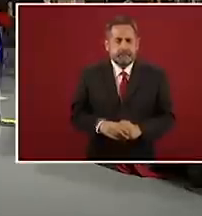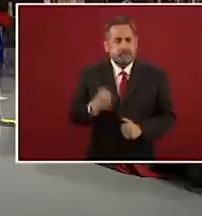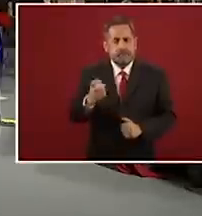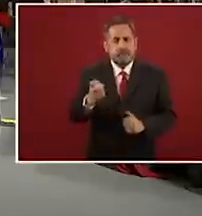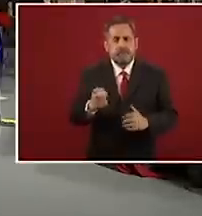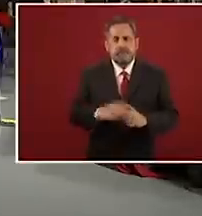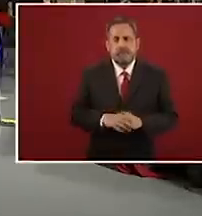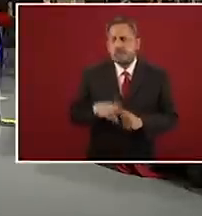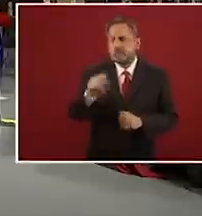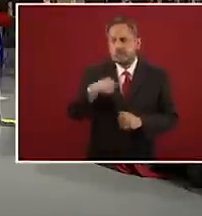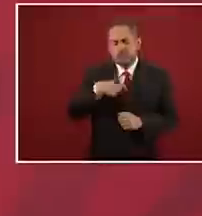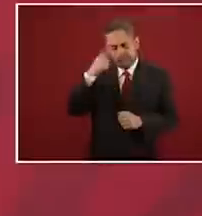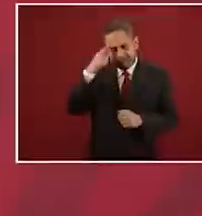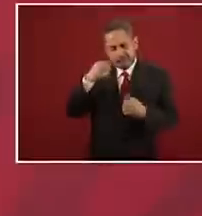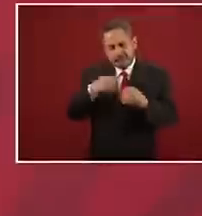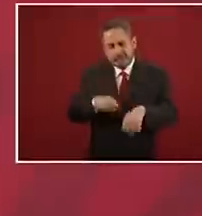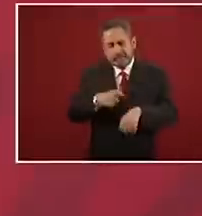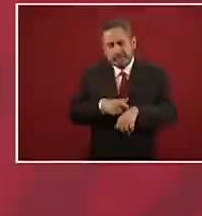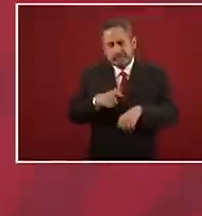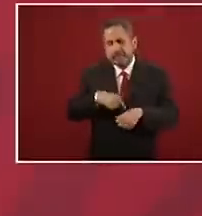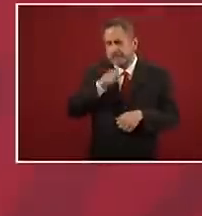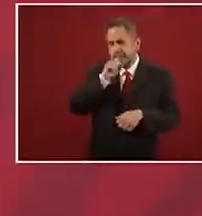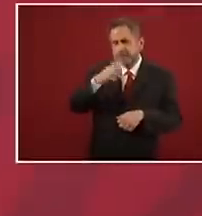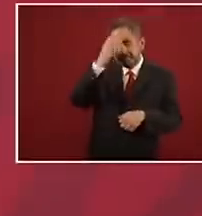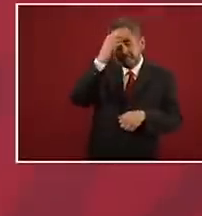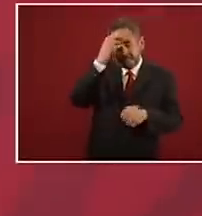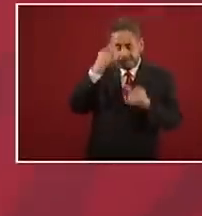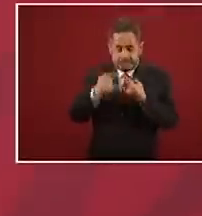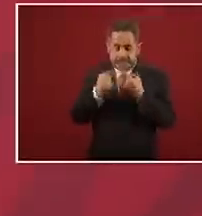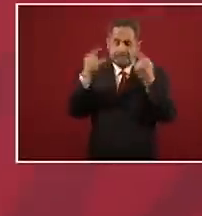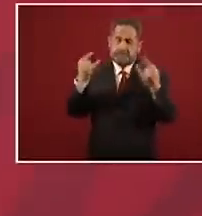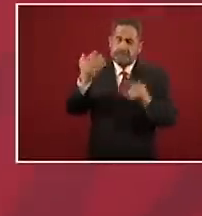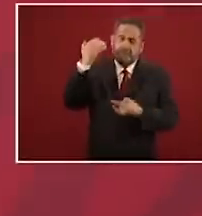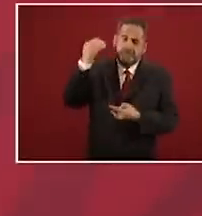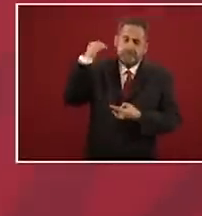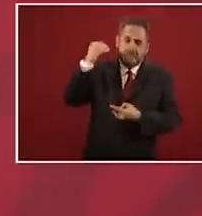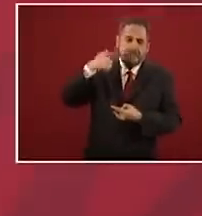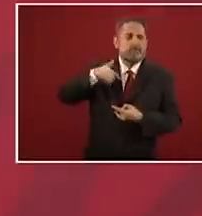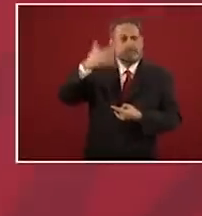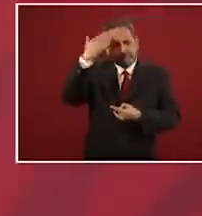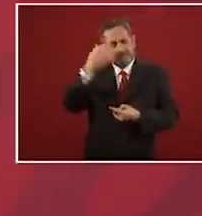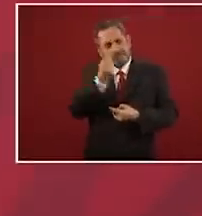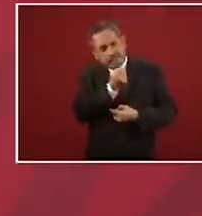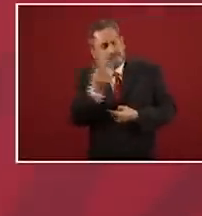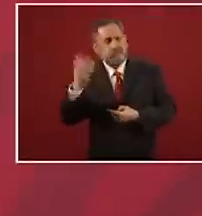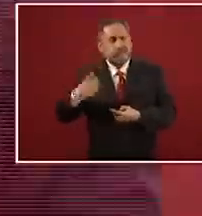Entonces, no, no me lleva mucho tiempo. Como conozco también la historia, sé lo que han hecho buenos gobernantes.